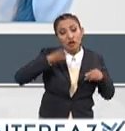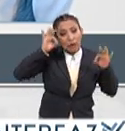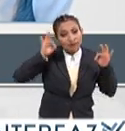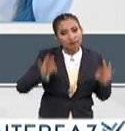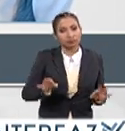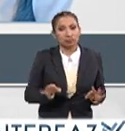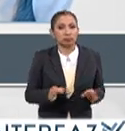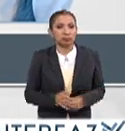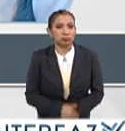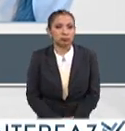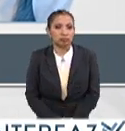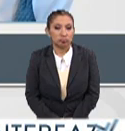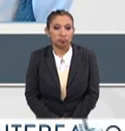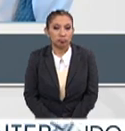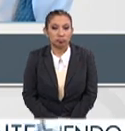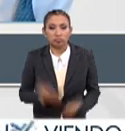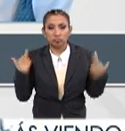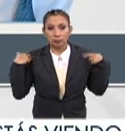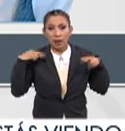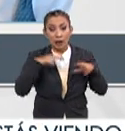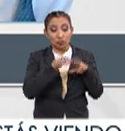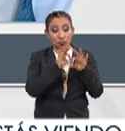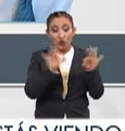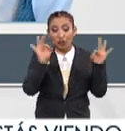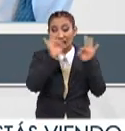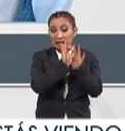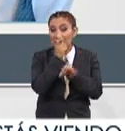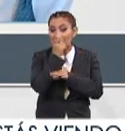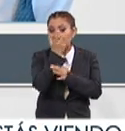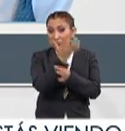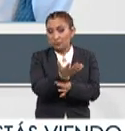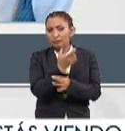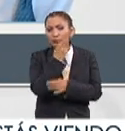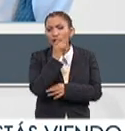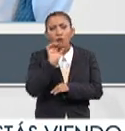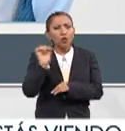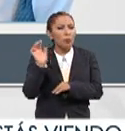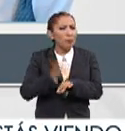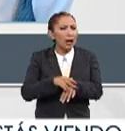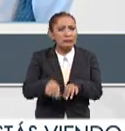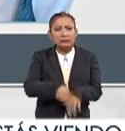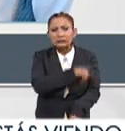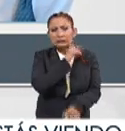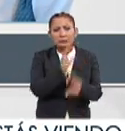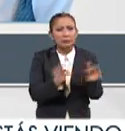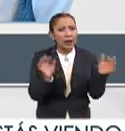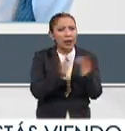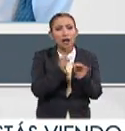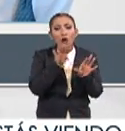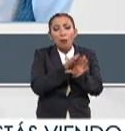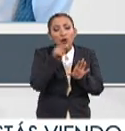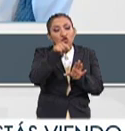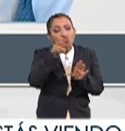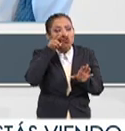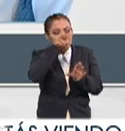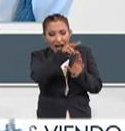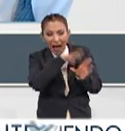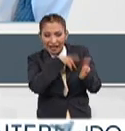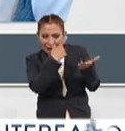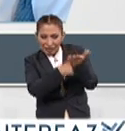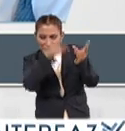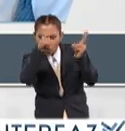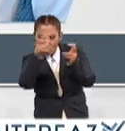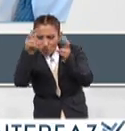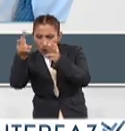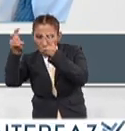bien. Maestro, pues muy importante esto que nos señala. Platíquenos un poco más a fondo qué es lo que van a poder ver